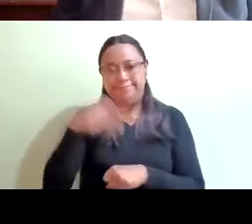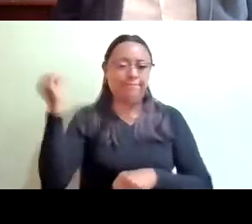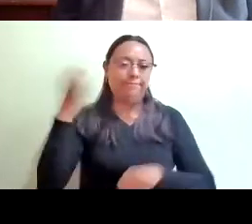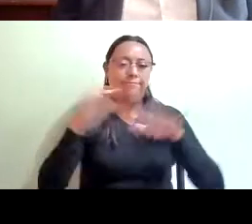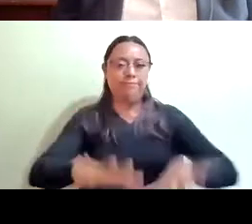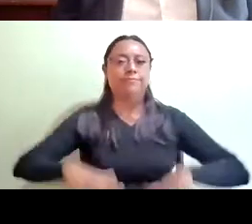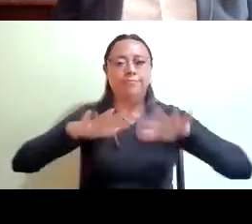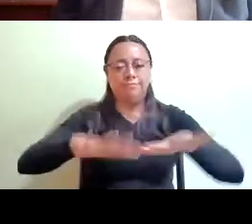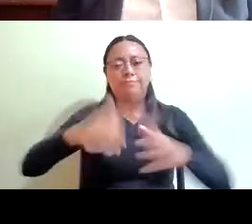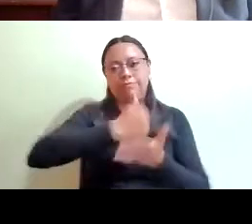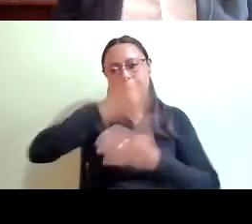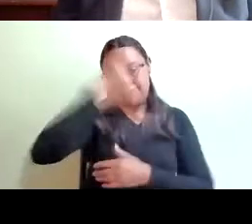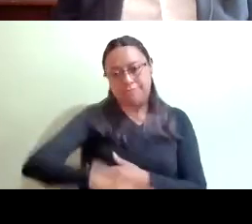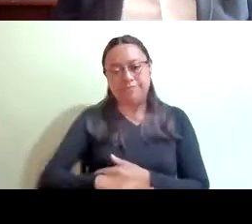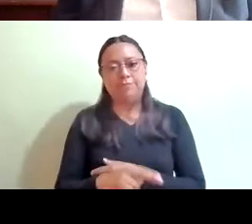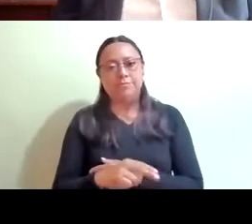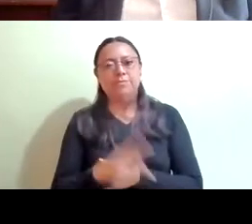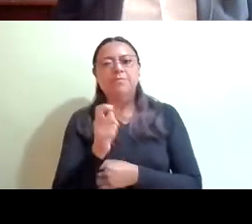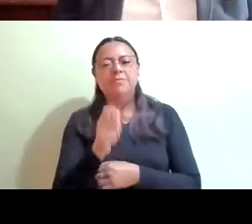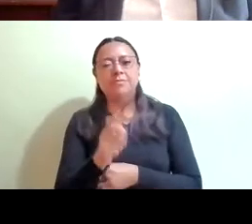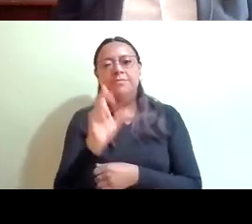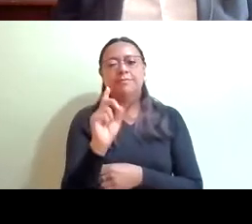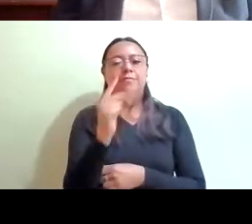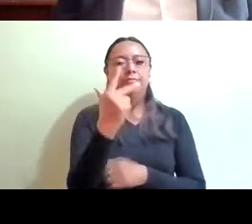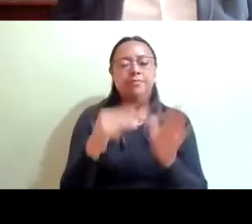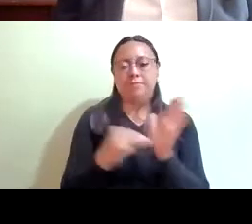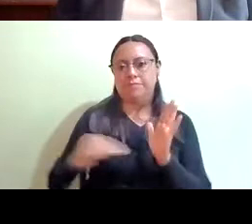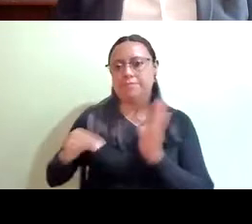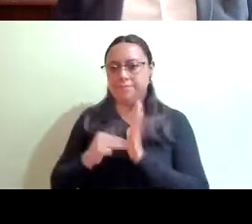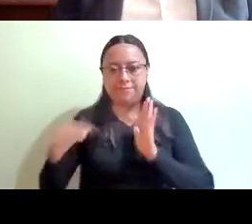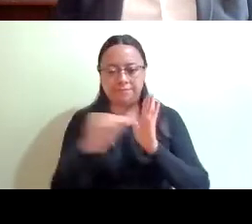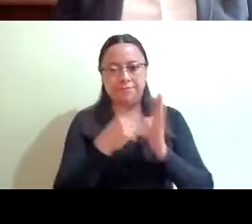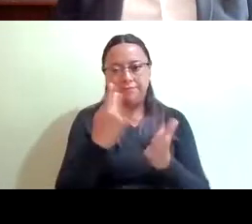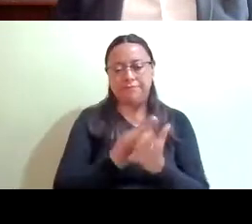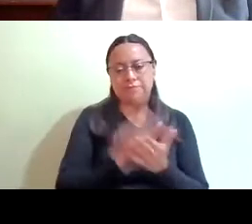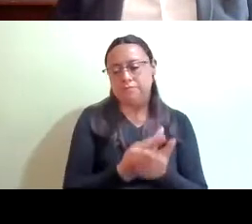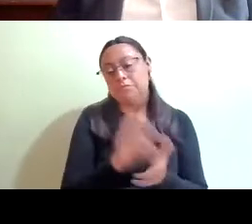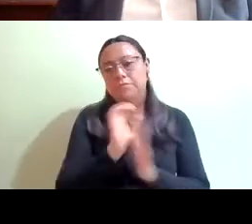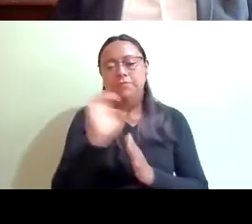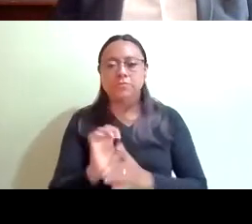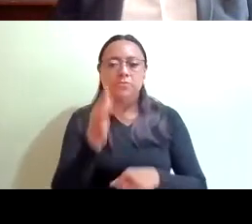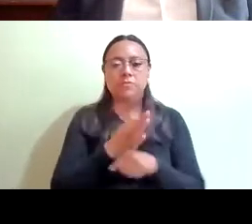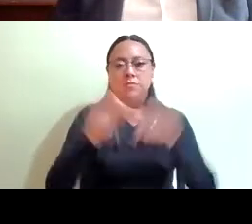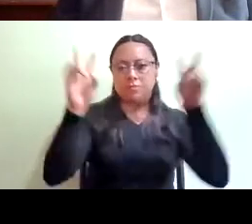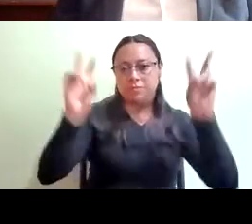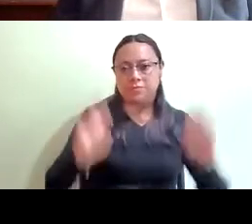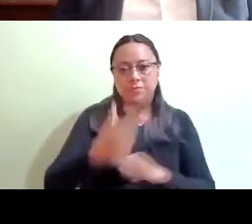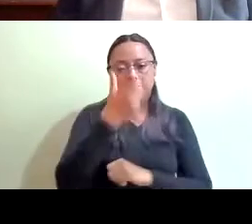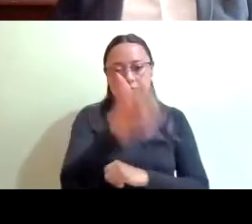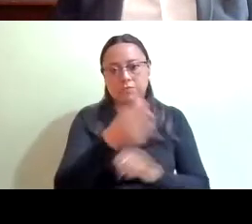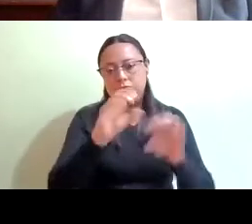38,000 millones de pesos. Entonces, básicamente se trata de temas presupuestales y administrativos de